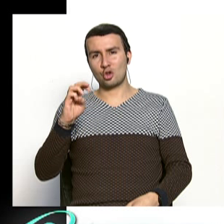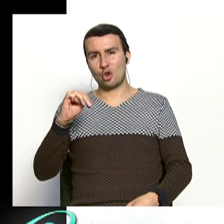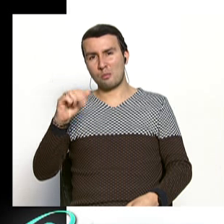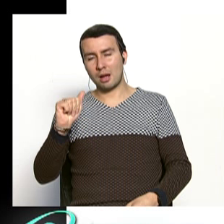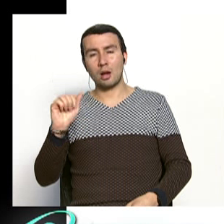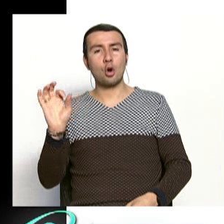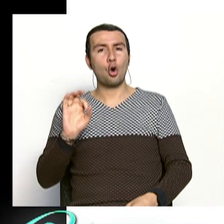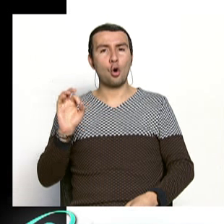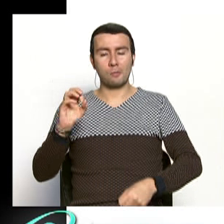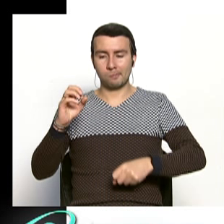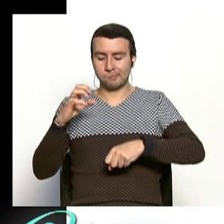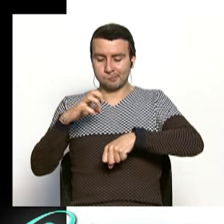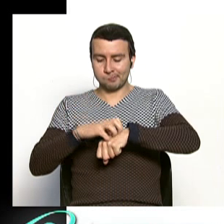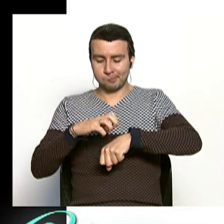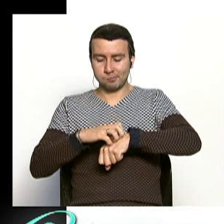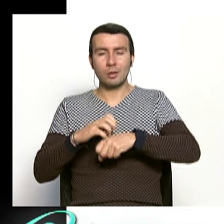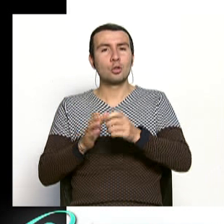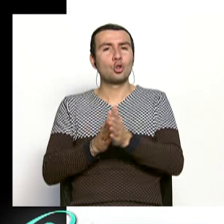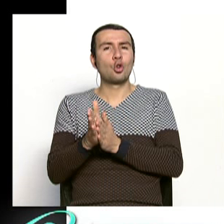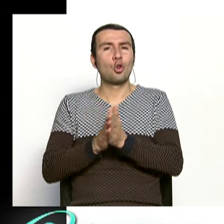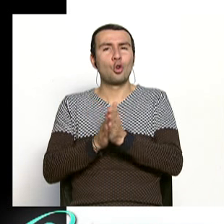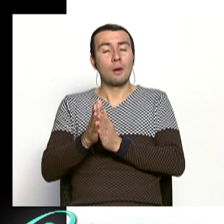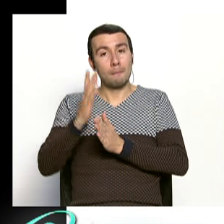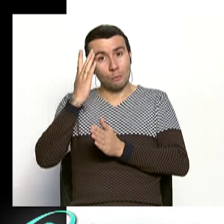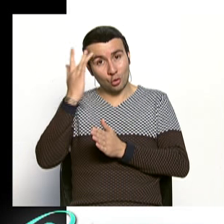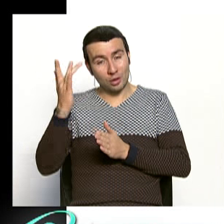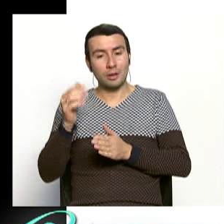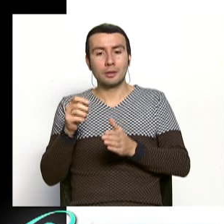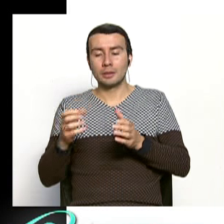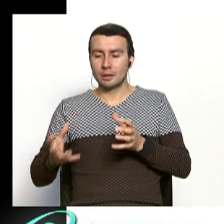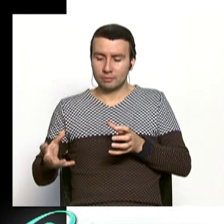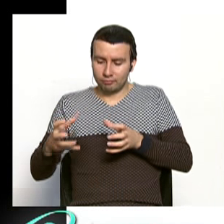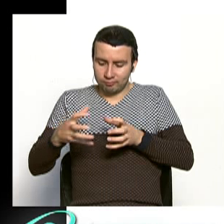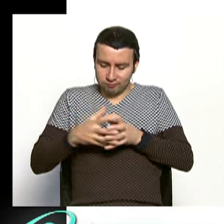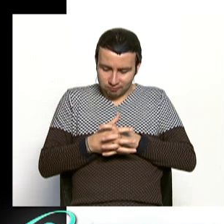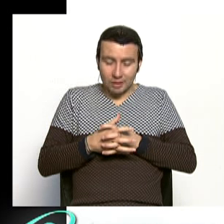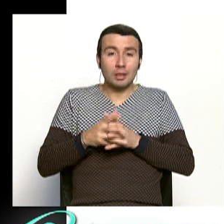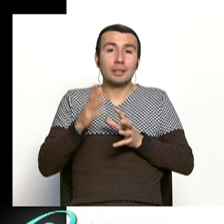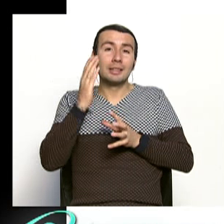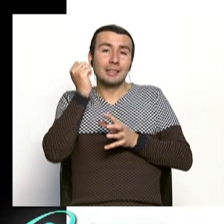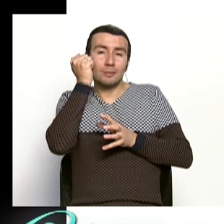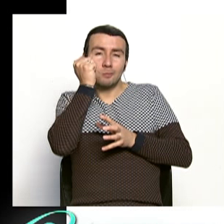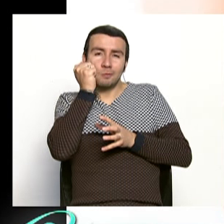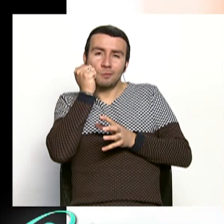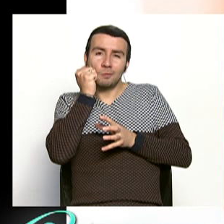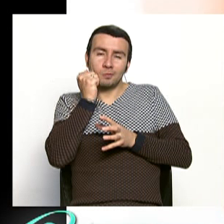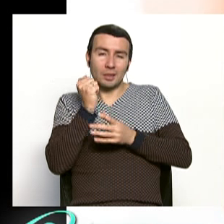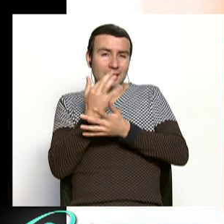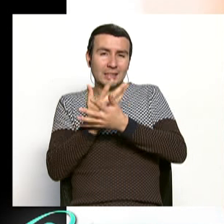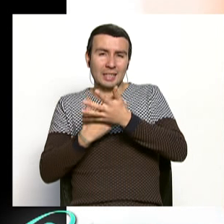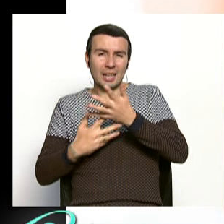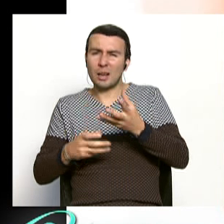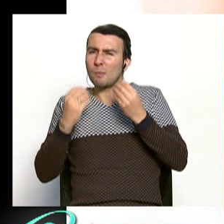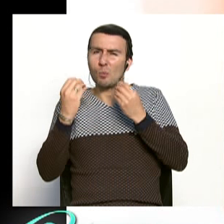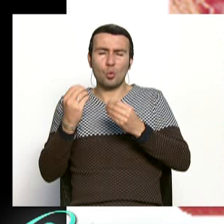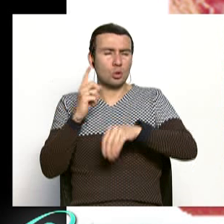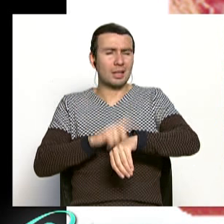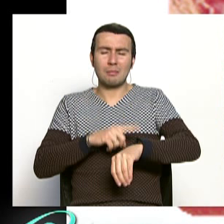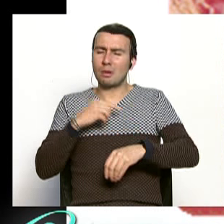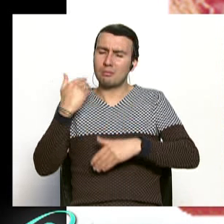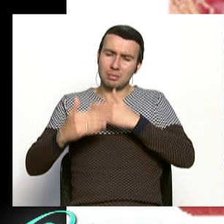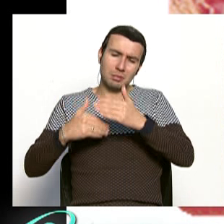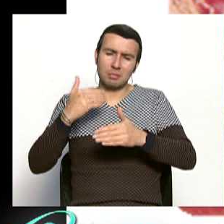una acumulación de de sangre menstrual que se deposita allí durante mucho tiempo y forma unas